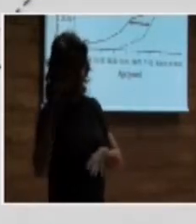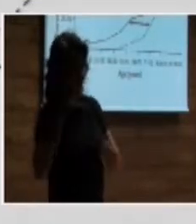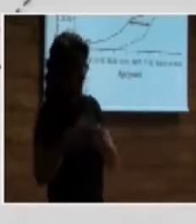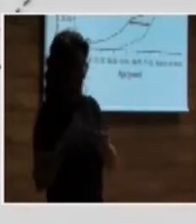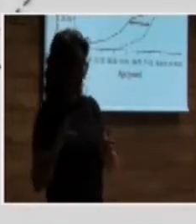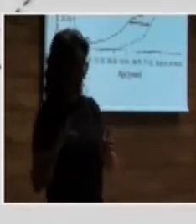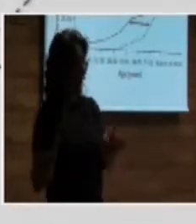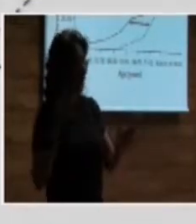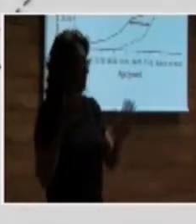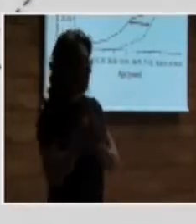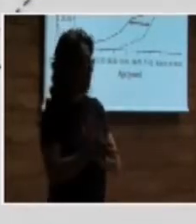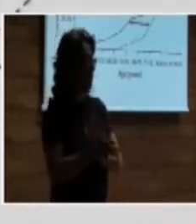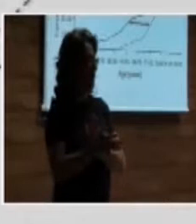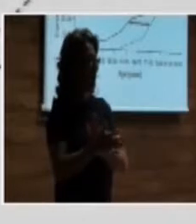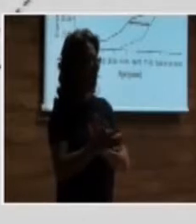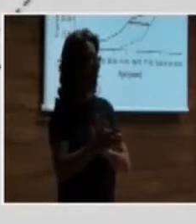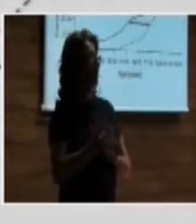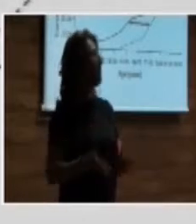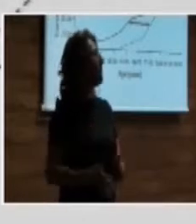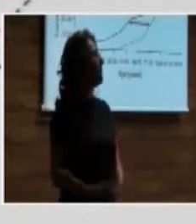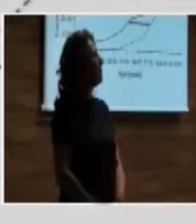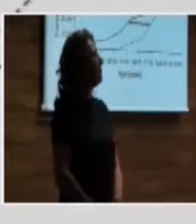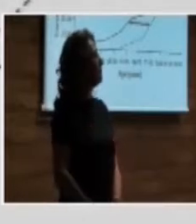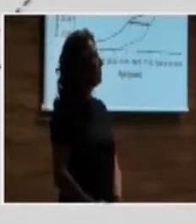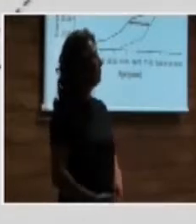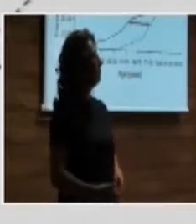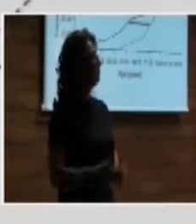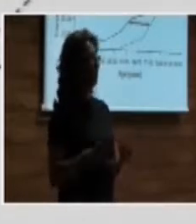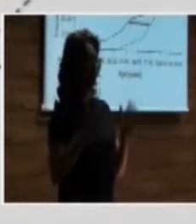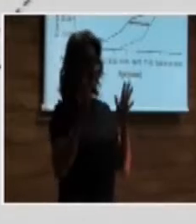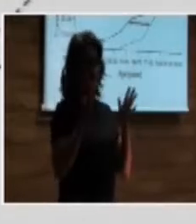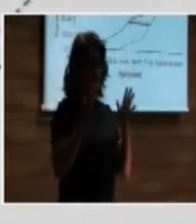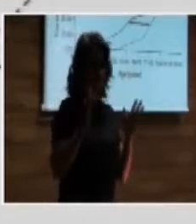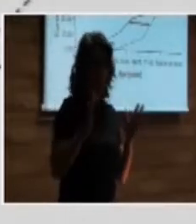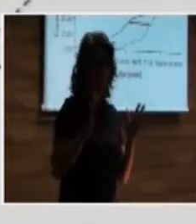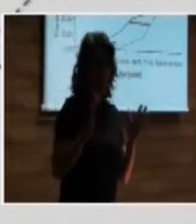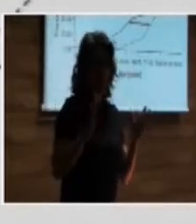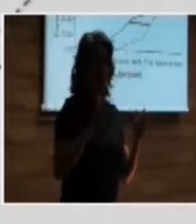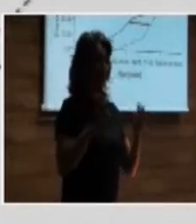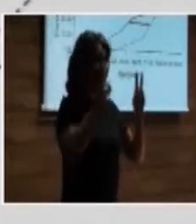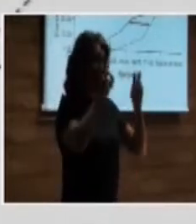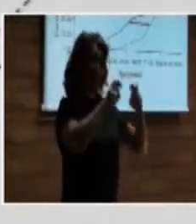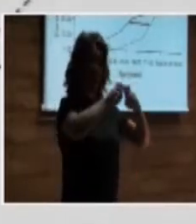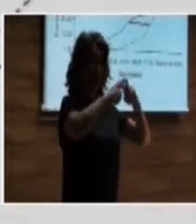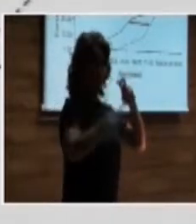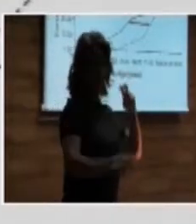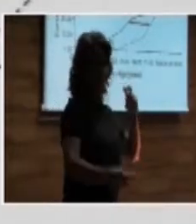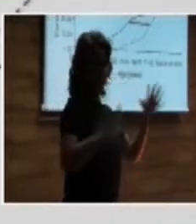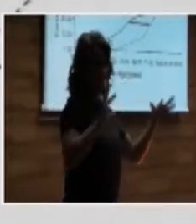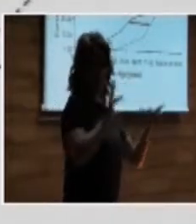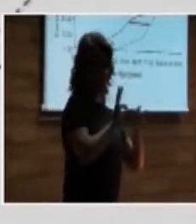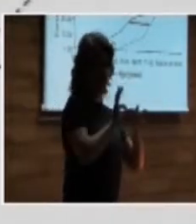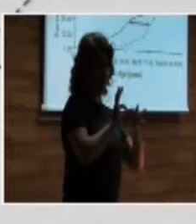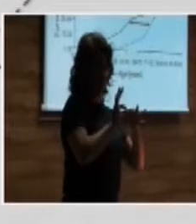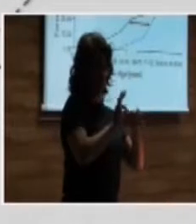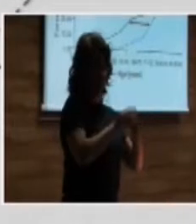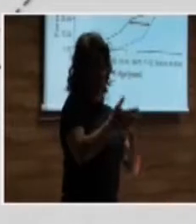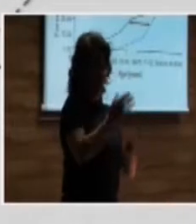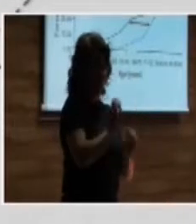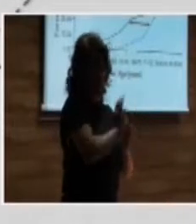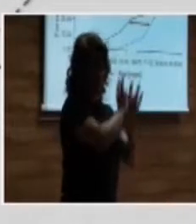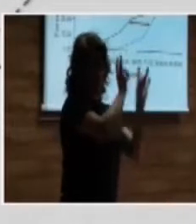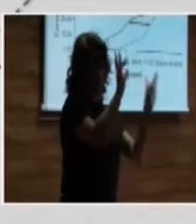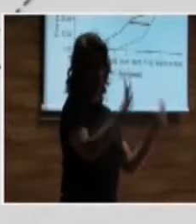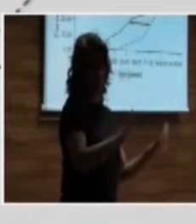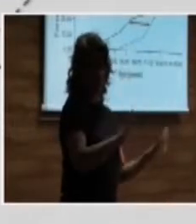Esto significa que hay dos conceptos. Primero, que hay una clara relación de genética con la enfermedad, y un segundo concepto es que la prevalencia es crítica,